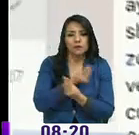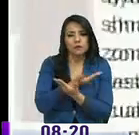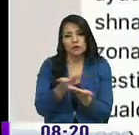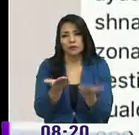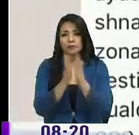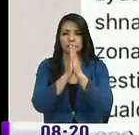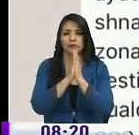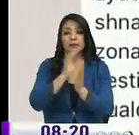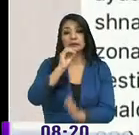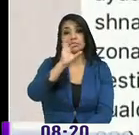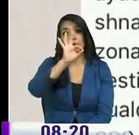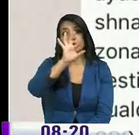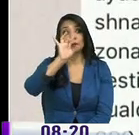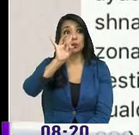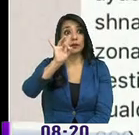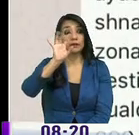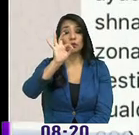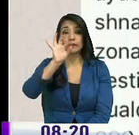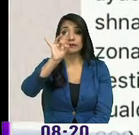favor, al